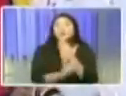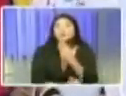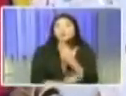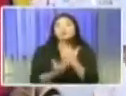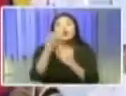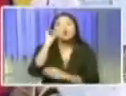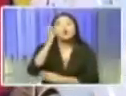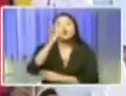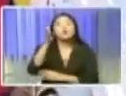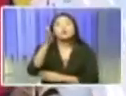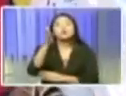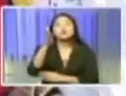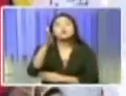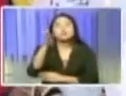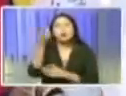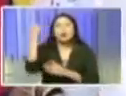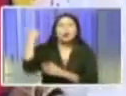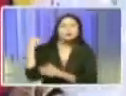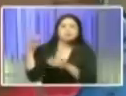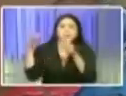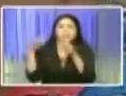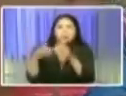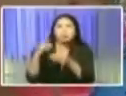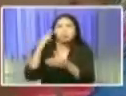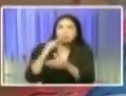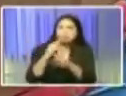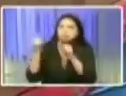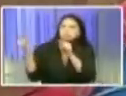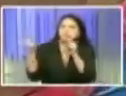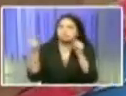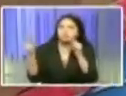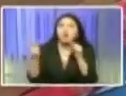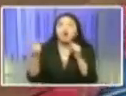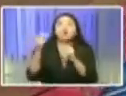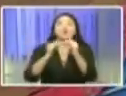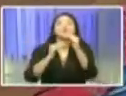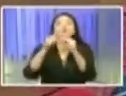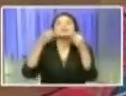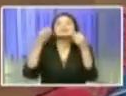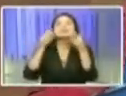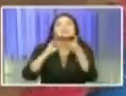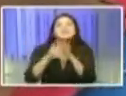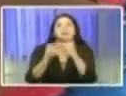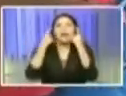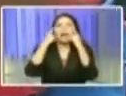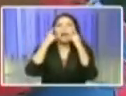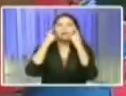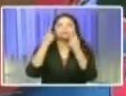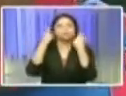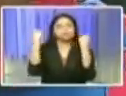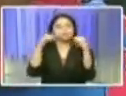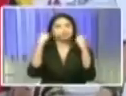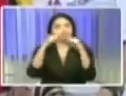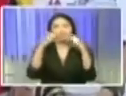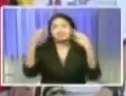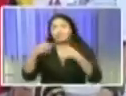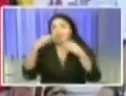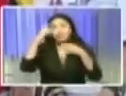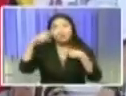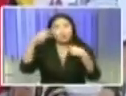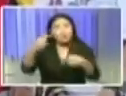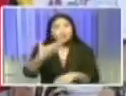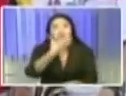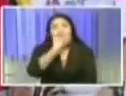el Congreso de Angostura. Construir la libertad hacia adentro significa educarse cada vez más y